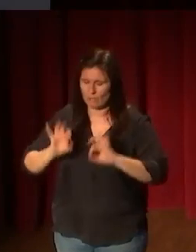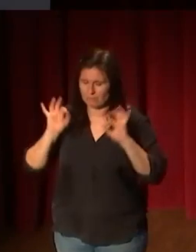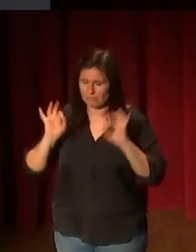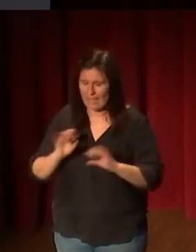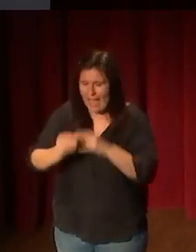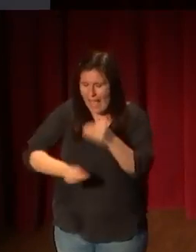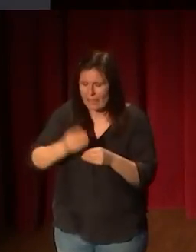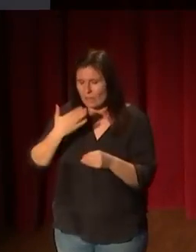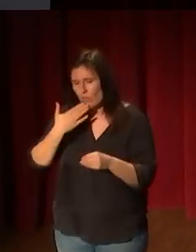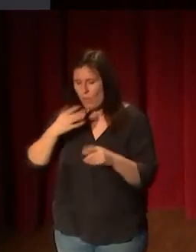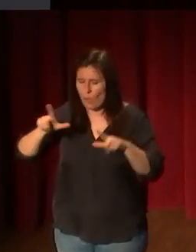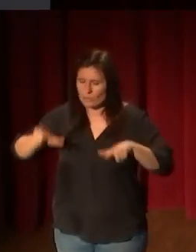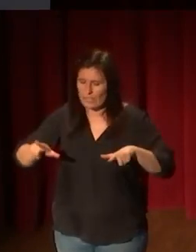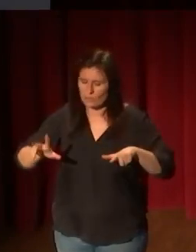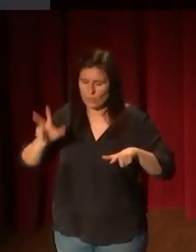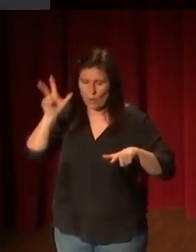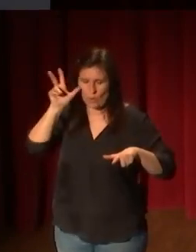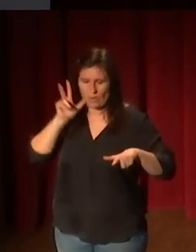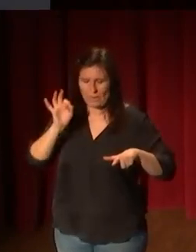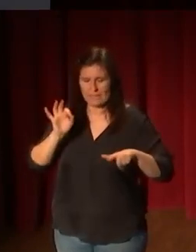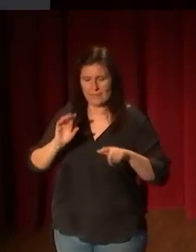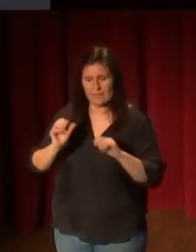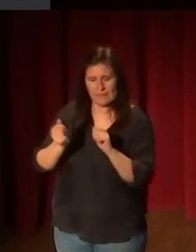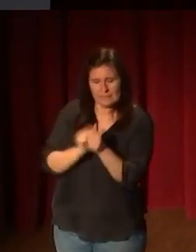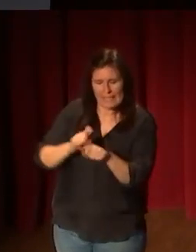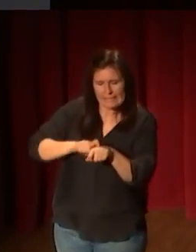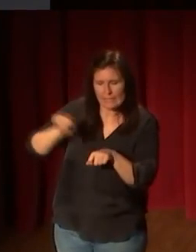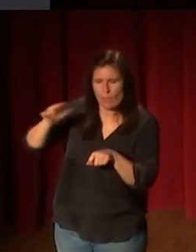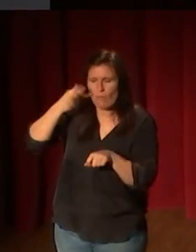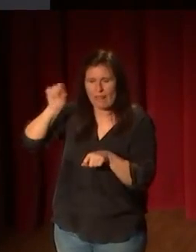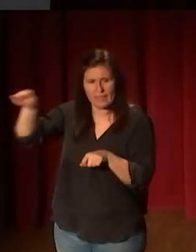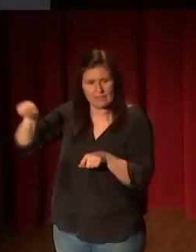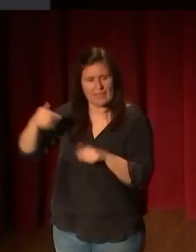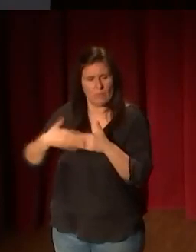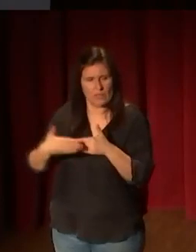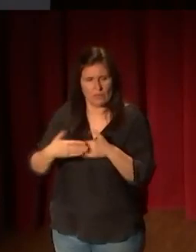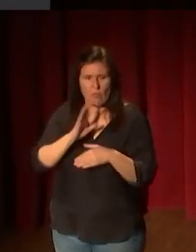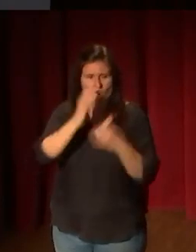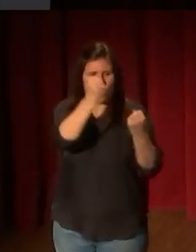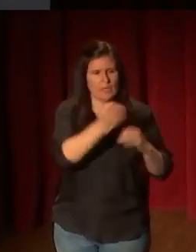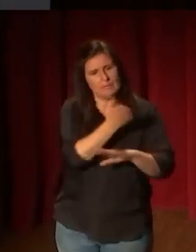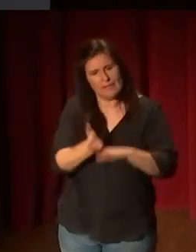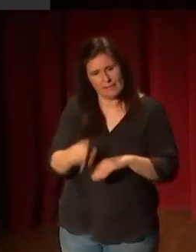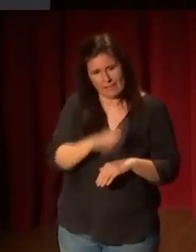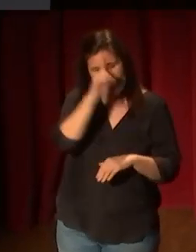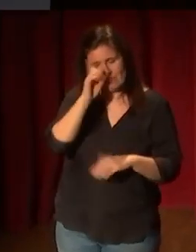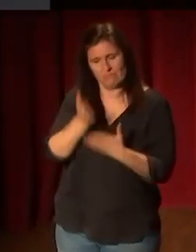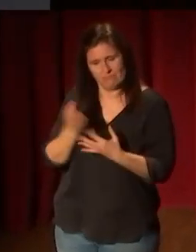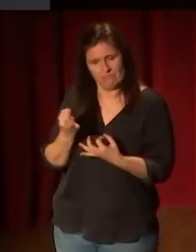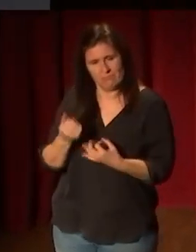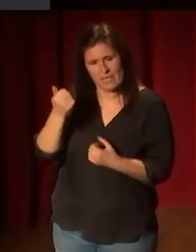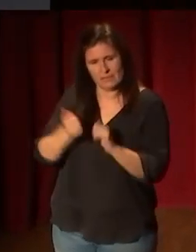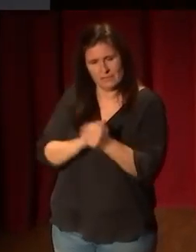salón urbano más afrancesado más moderno como pedían las autoridades madrileñas en